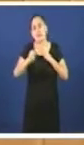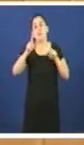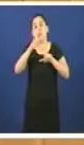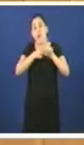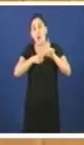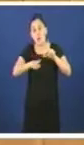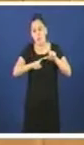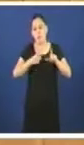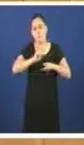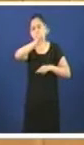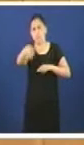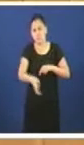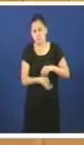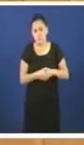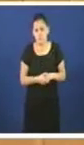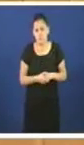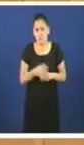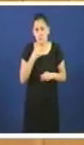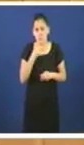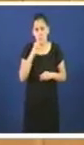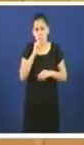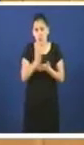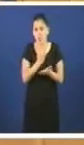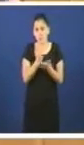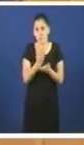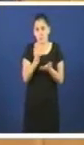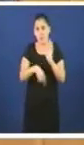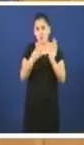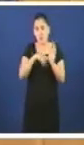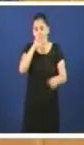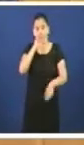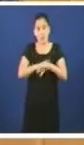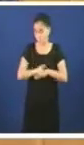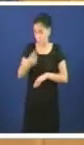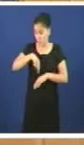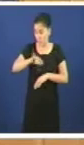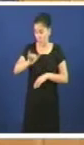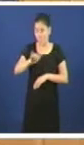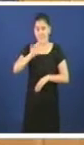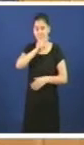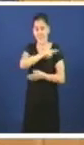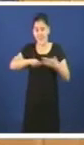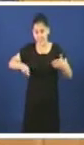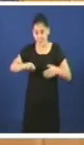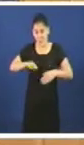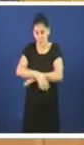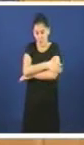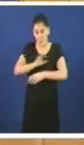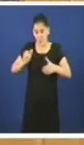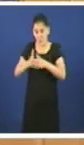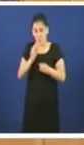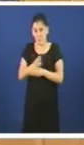etcétera este libro e ilegal tenemos en galiza un gobierno del partido popular que prohíbe que en este país